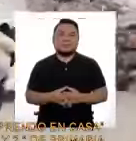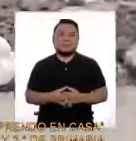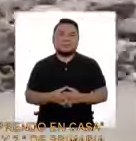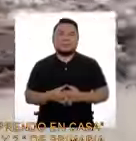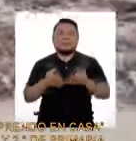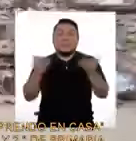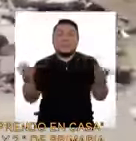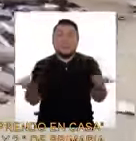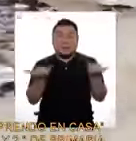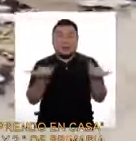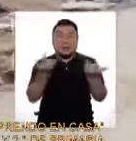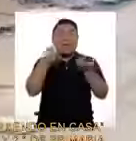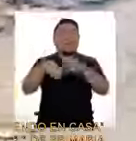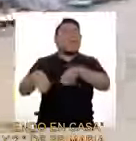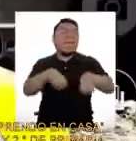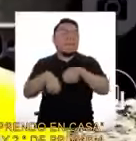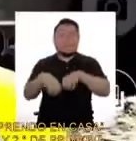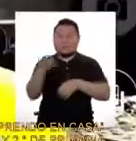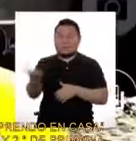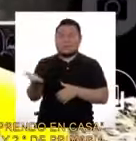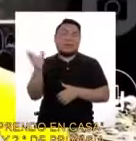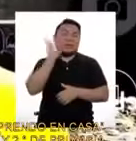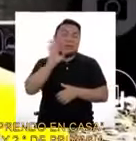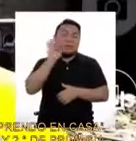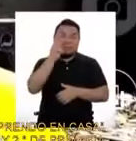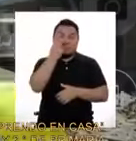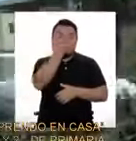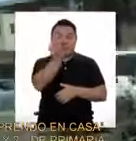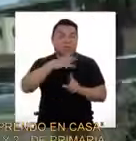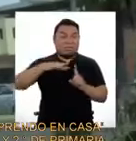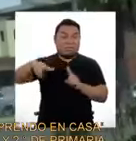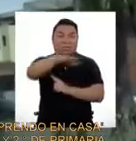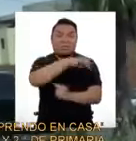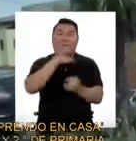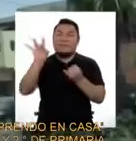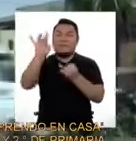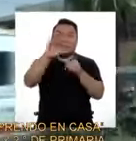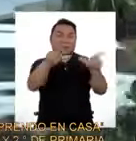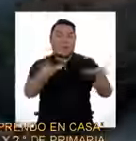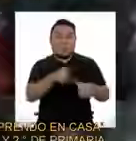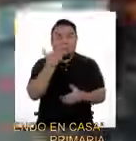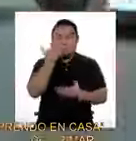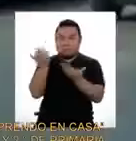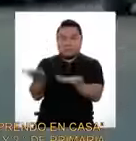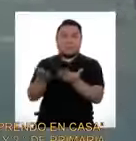Bueno, lo que voy a hacer es mostrarles la contaminación ambiental en diferentes formas.